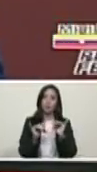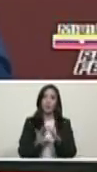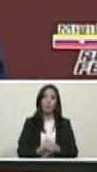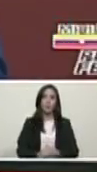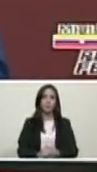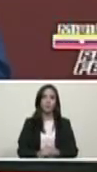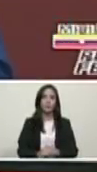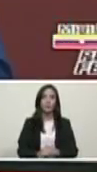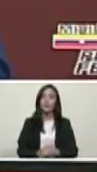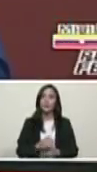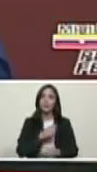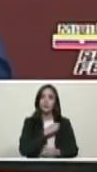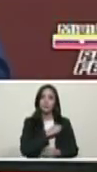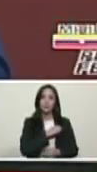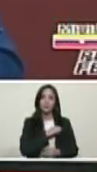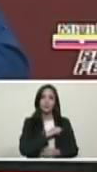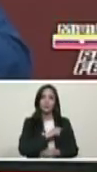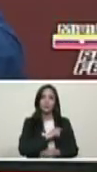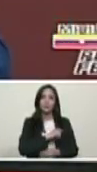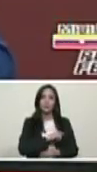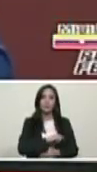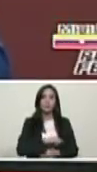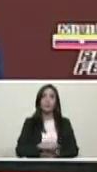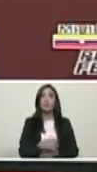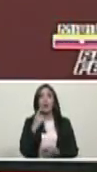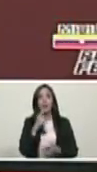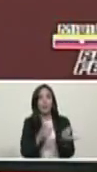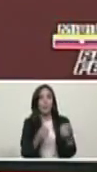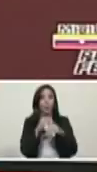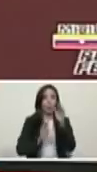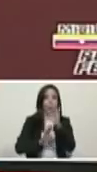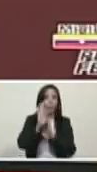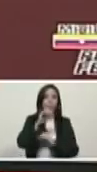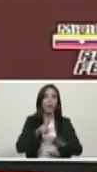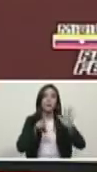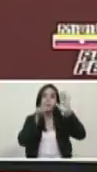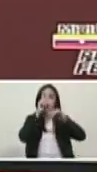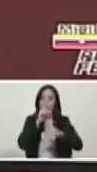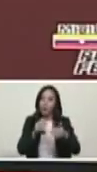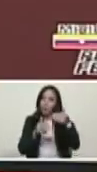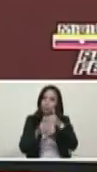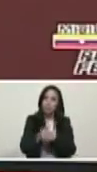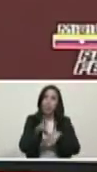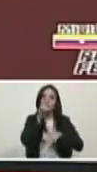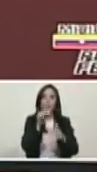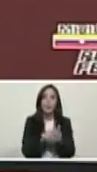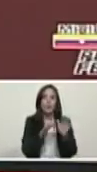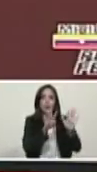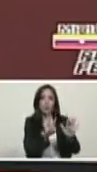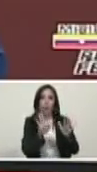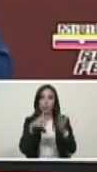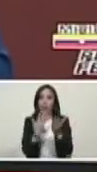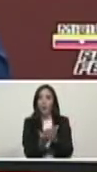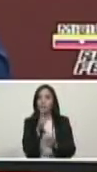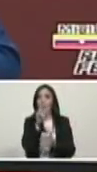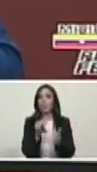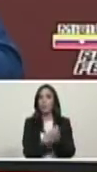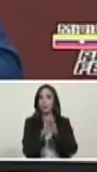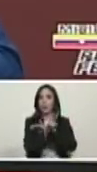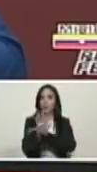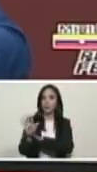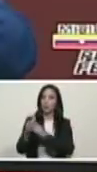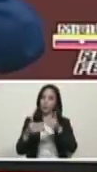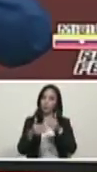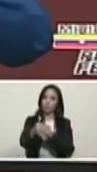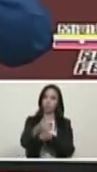para el impulso de los nuevos seis años 2019 2025 es